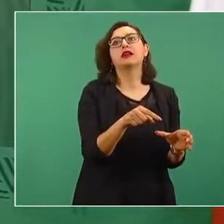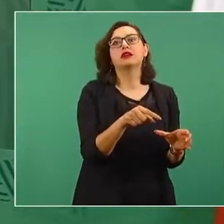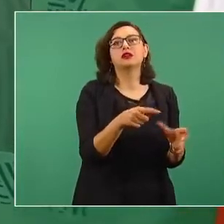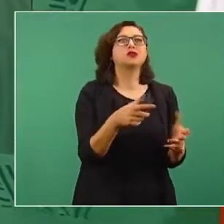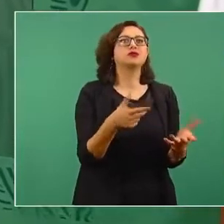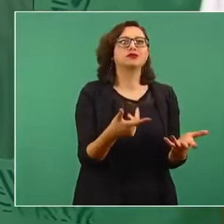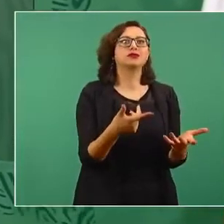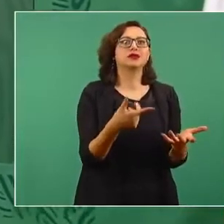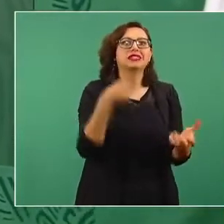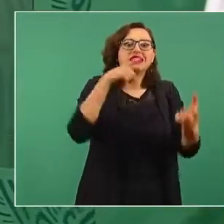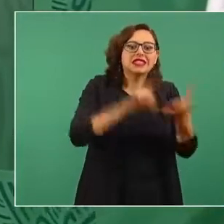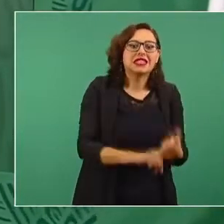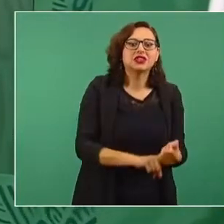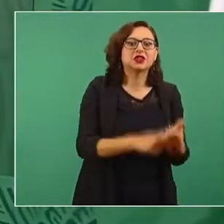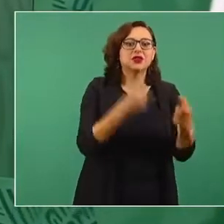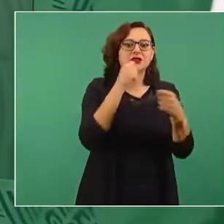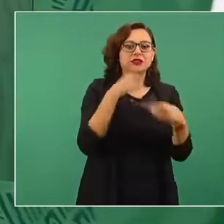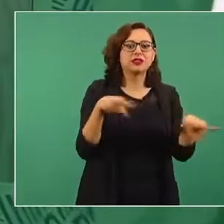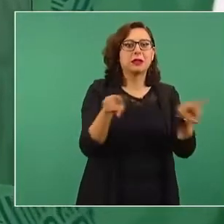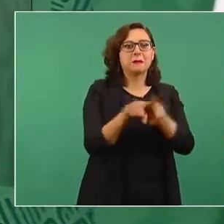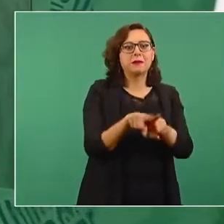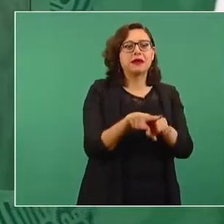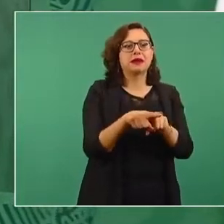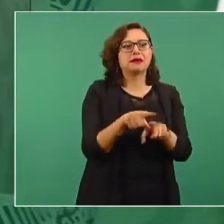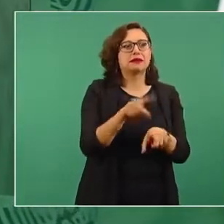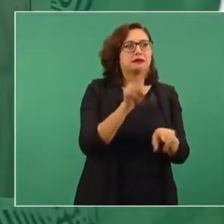la historia, a recordar